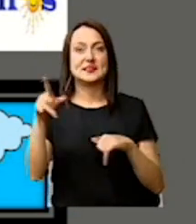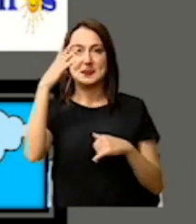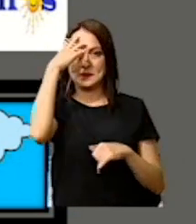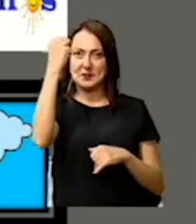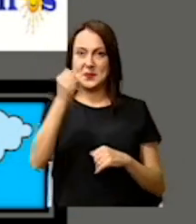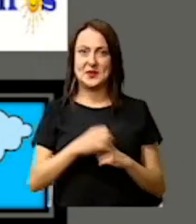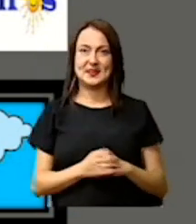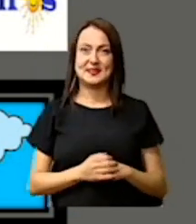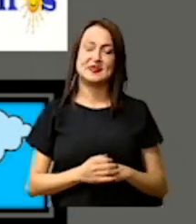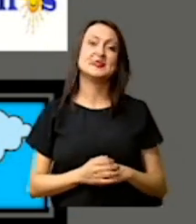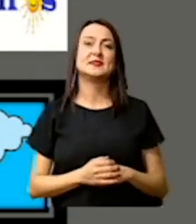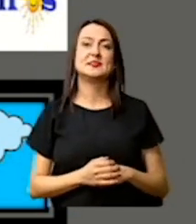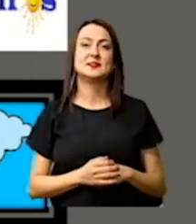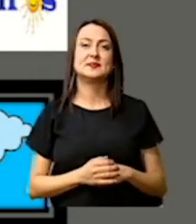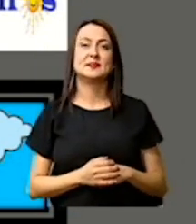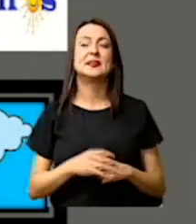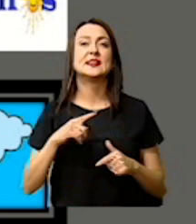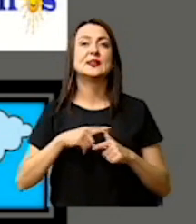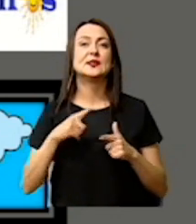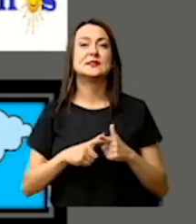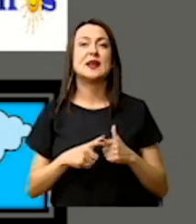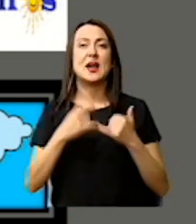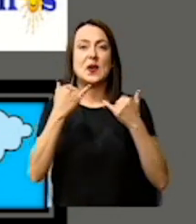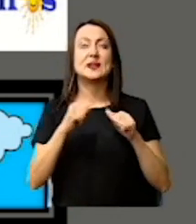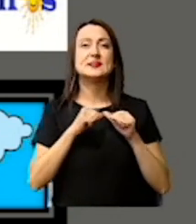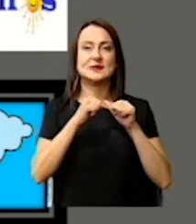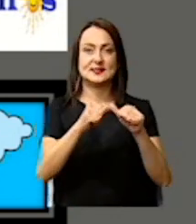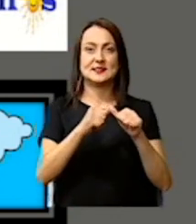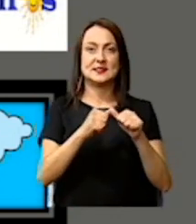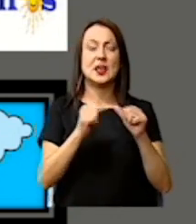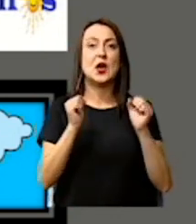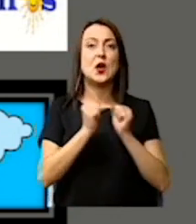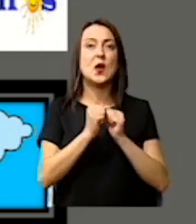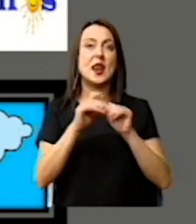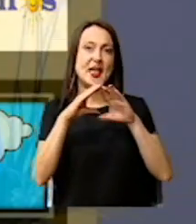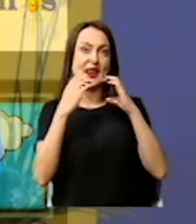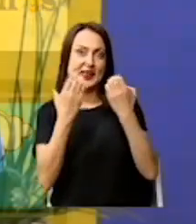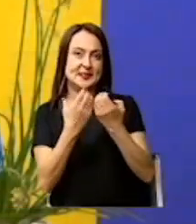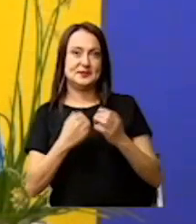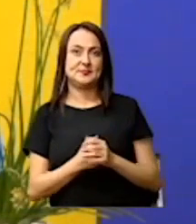¿Qué les parece? ¿Sí? Ok, vamos a seguir entonces con la clase.